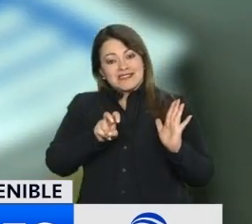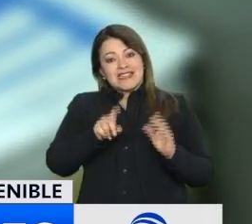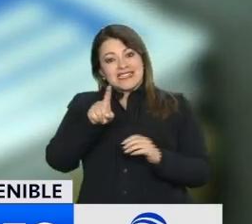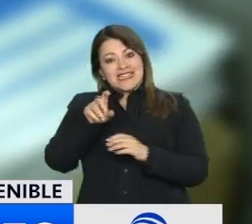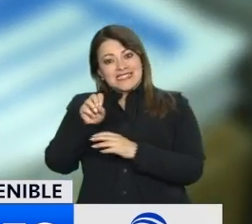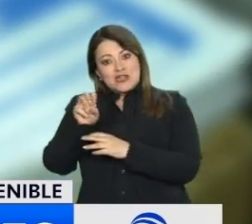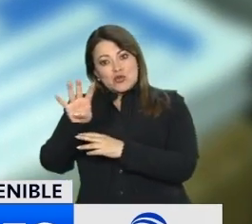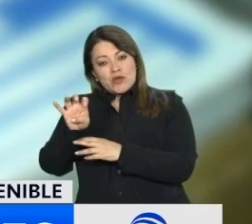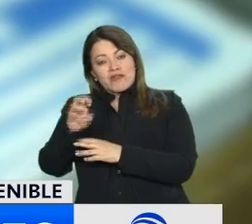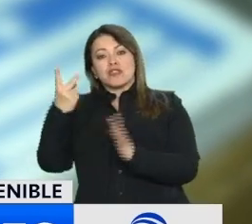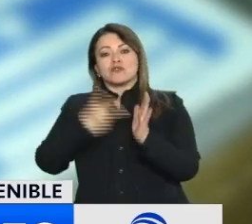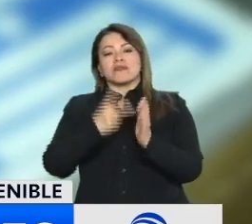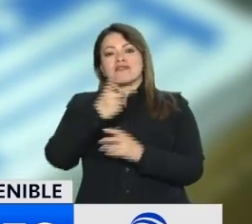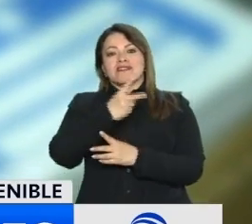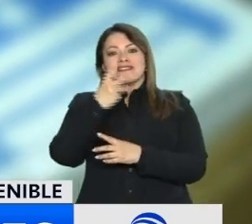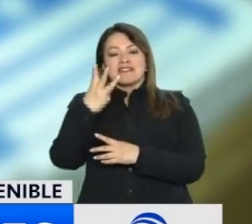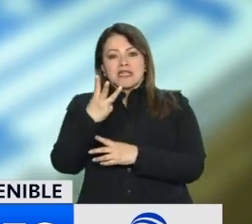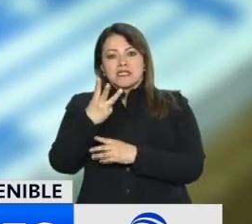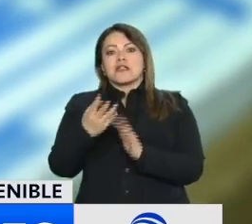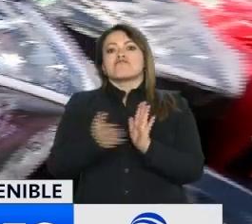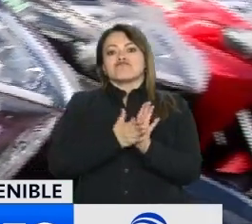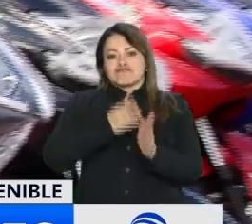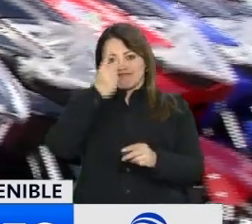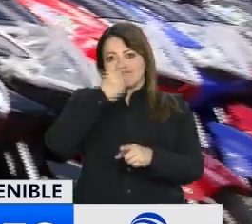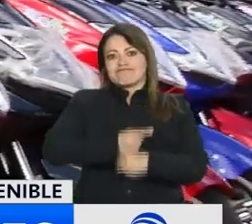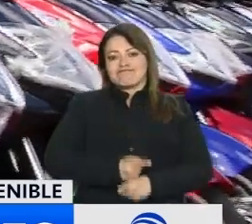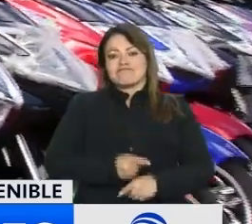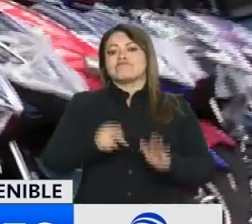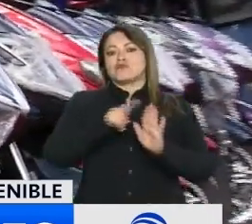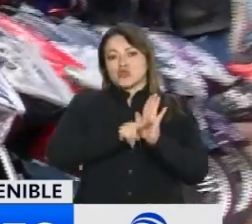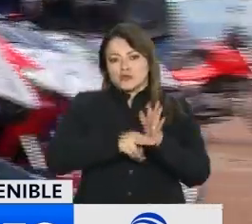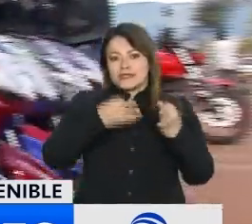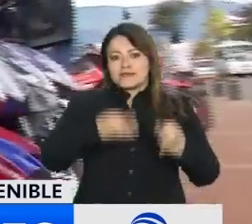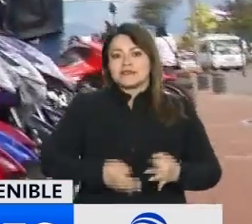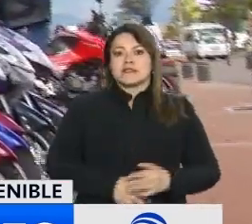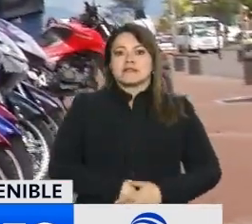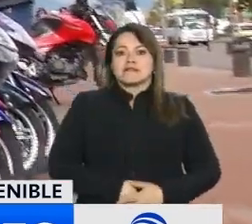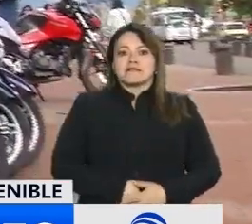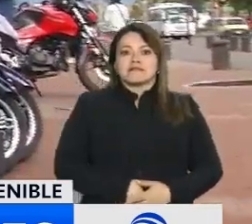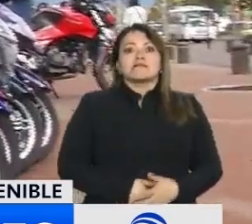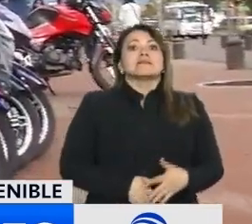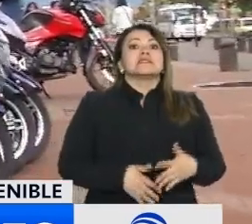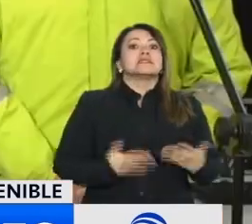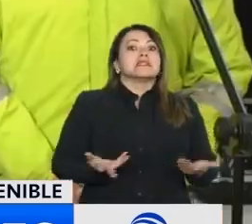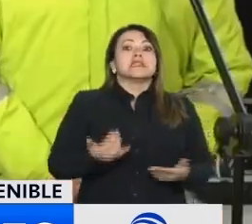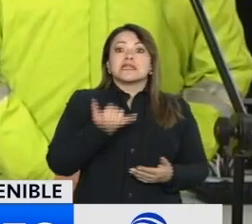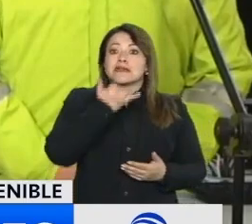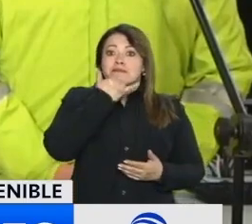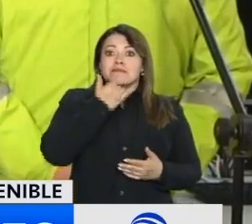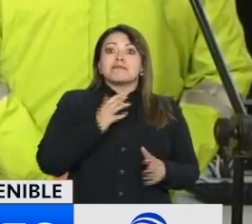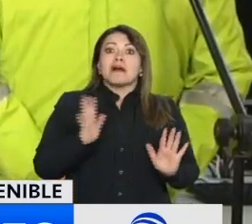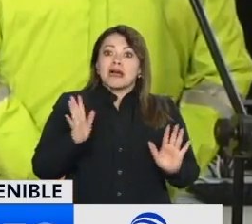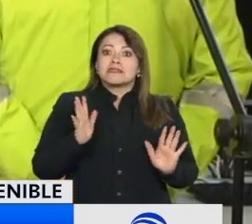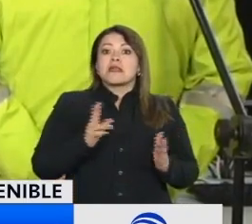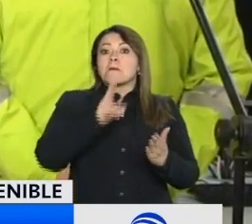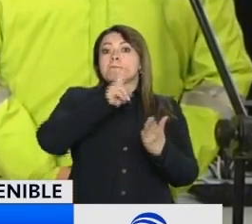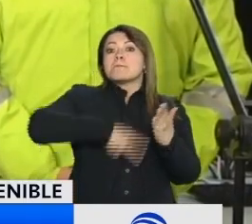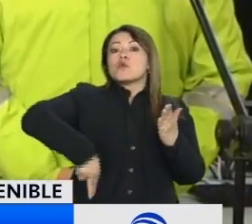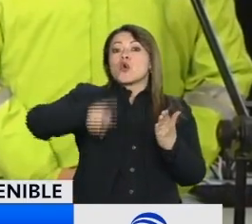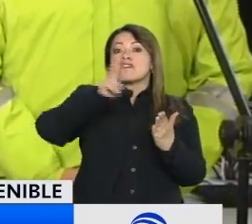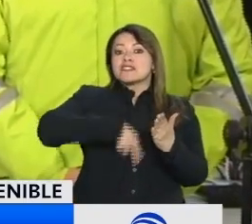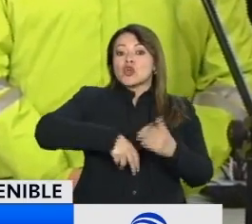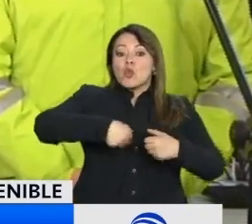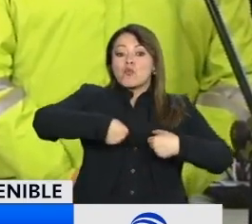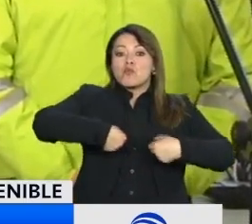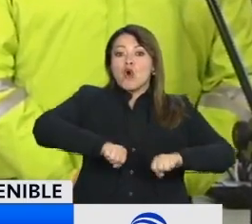137-609 de 2023 se da cumplimiento a la normatividad. Nosotros hemos complementado esta condición con prohibición de circulación